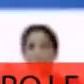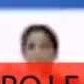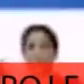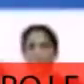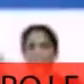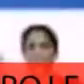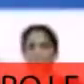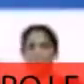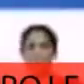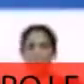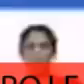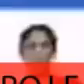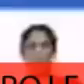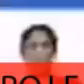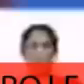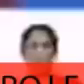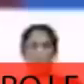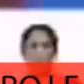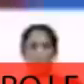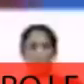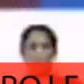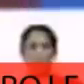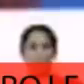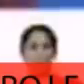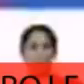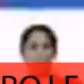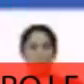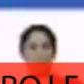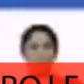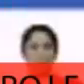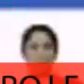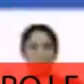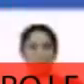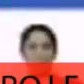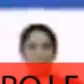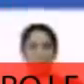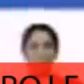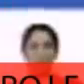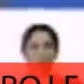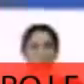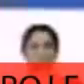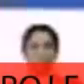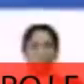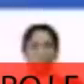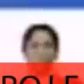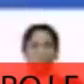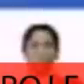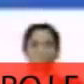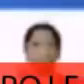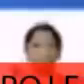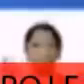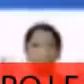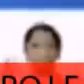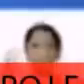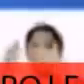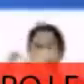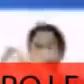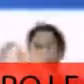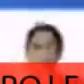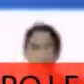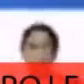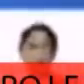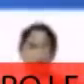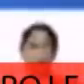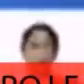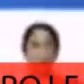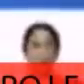y el hecho de ese grupito dedicarse a deslegitimar al otro grupito que se va a encargar de legitimar al gobierno en unas elecciones. Lo